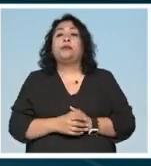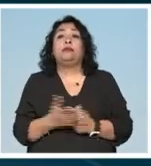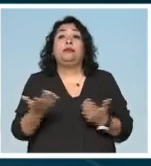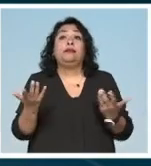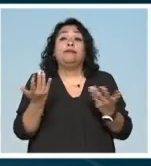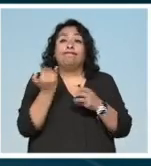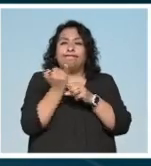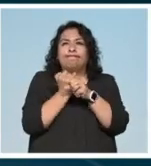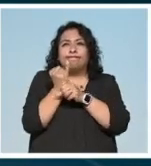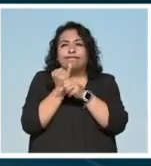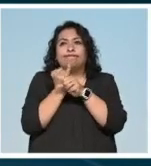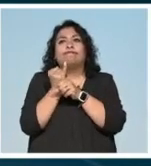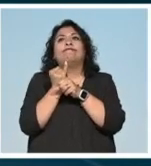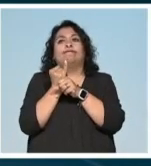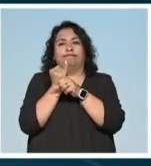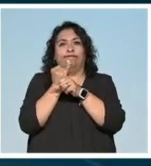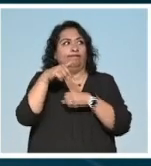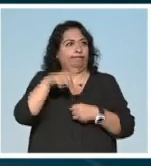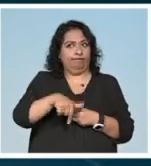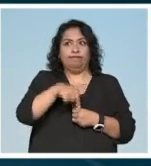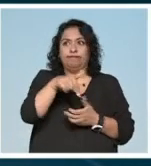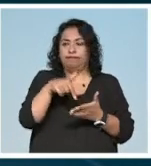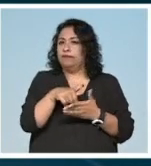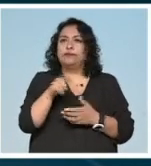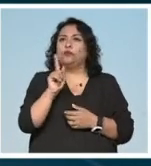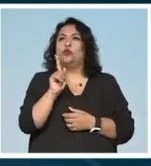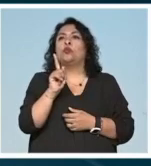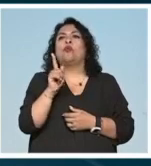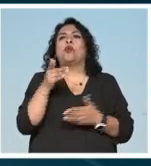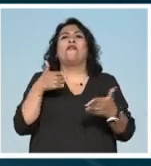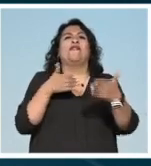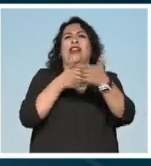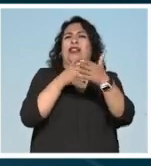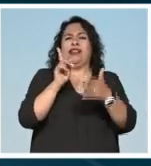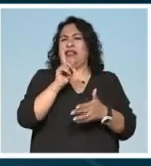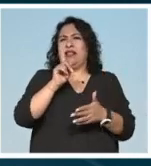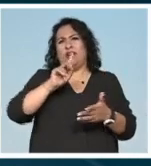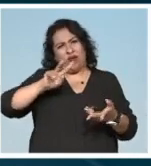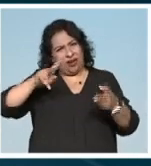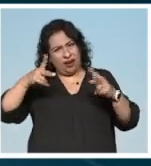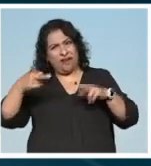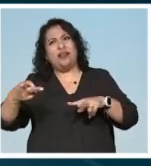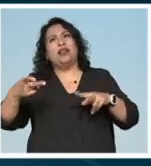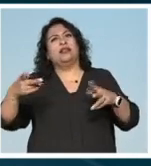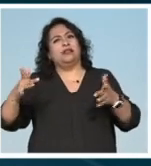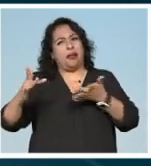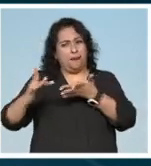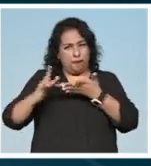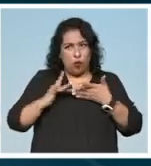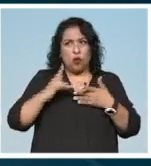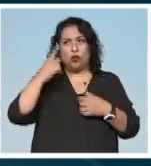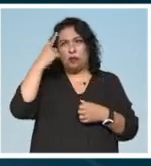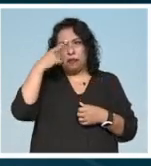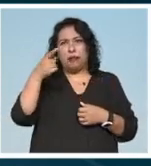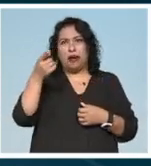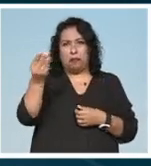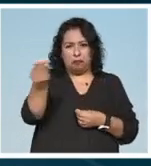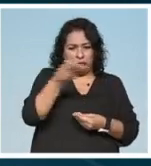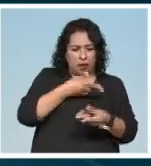investigar en este espacio y no tomarlo como barrera, sino al contrario, como coyuntura para el